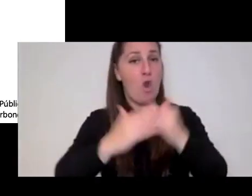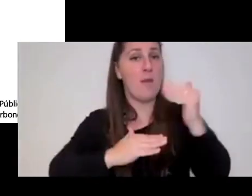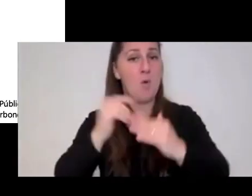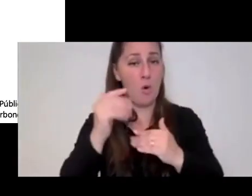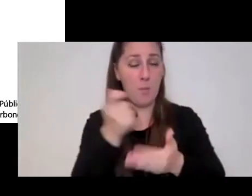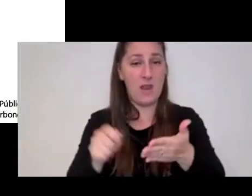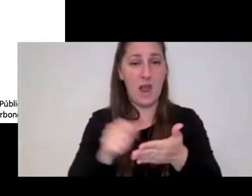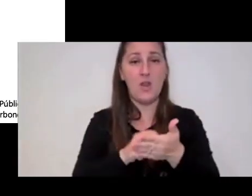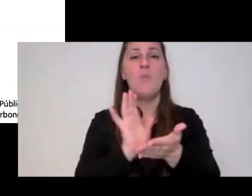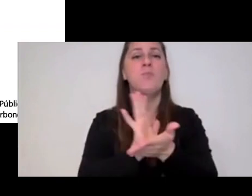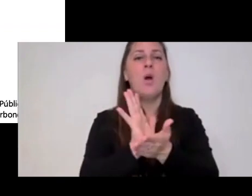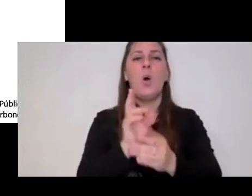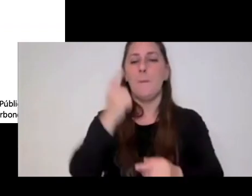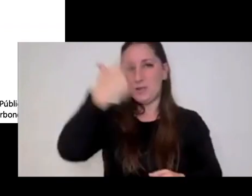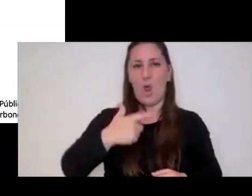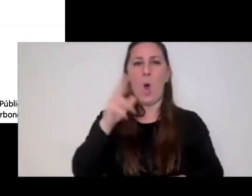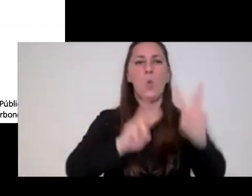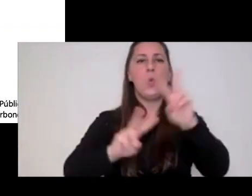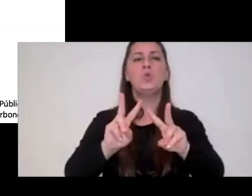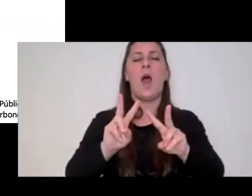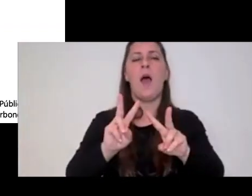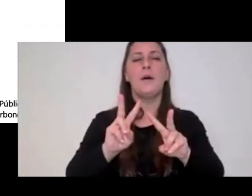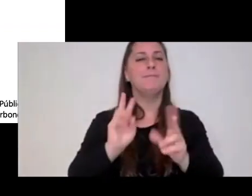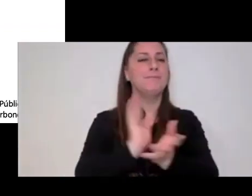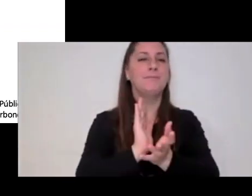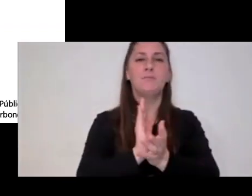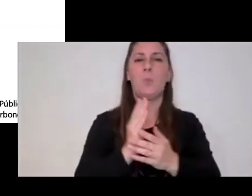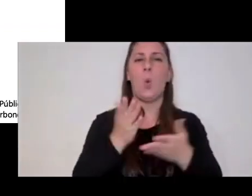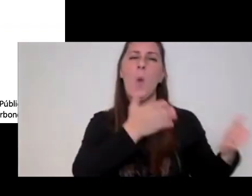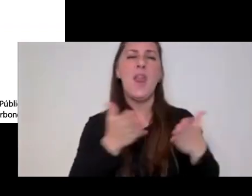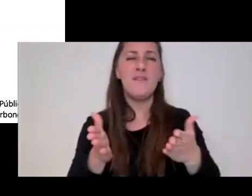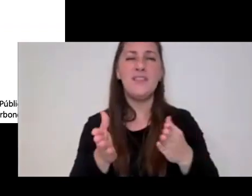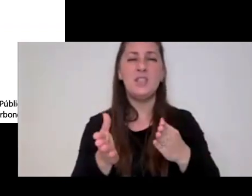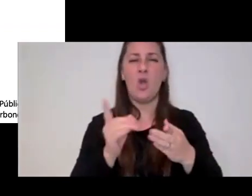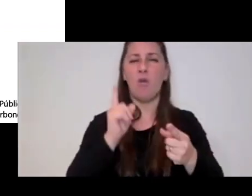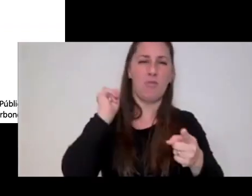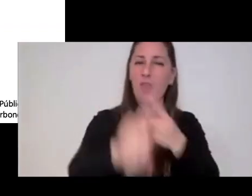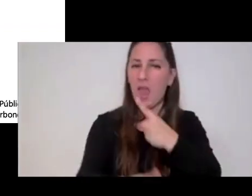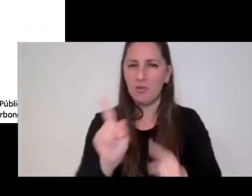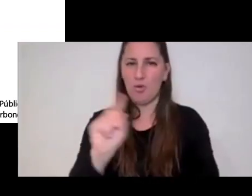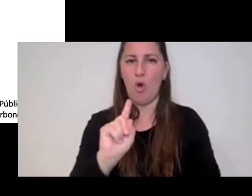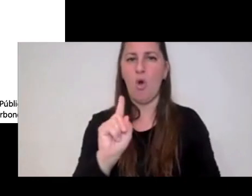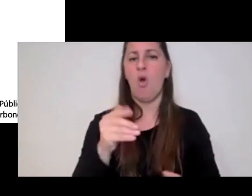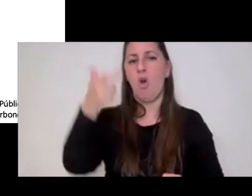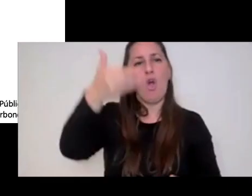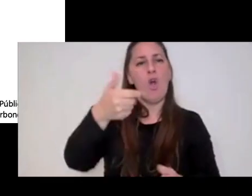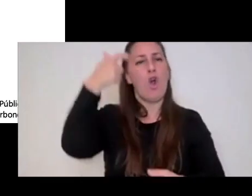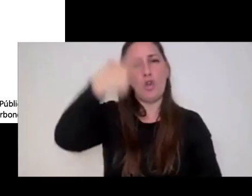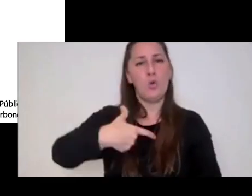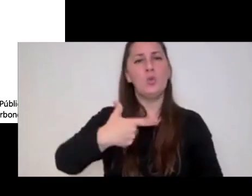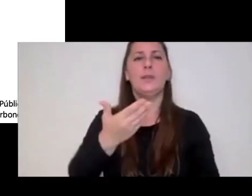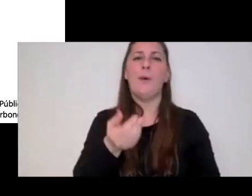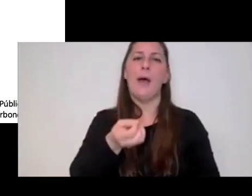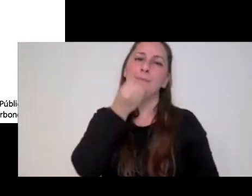que busque, el desarrollador, no es un contribuyente que busque un beneficio directo, no es un contribuyente que vaya a sincerar o blanquear fondos, es